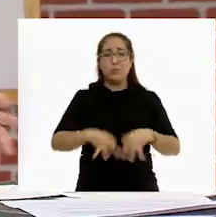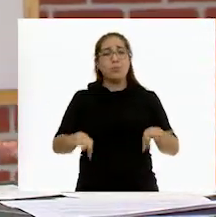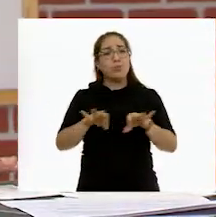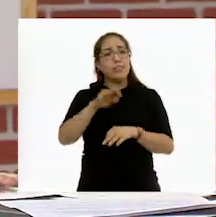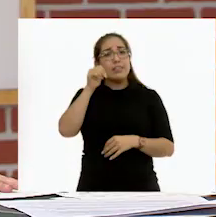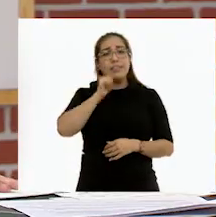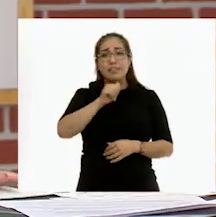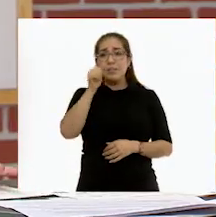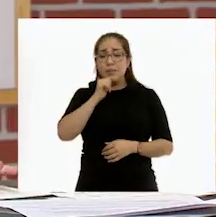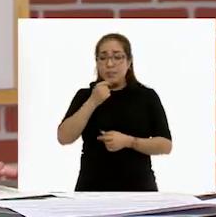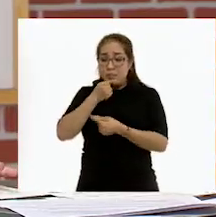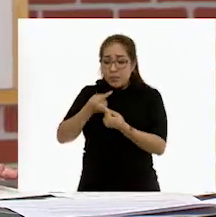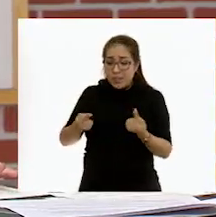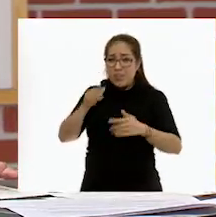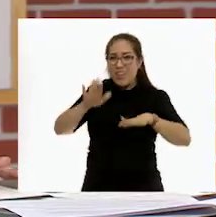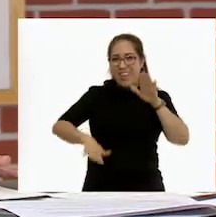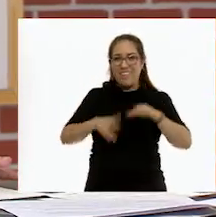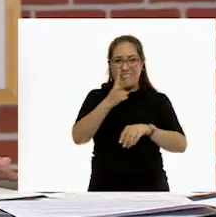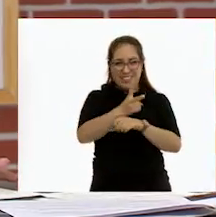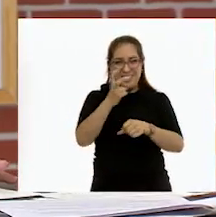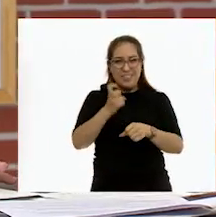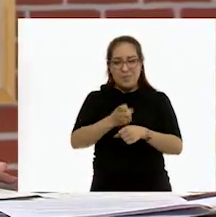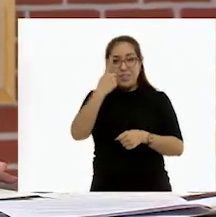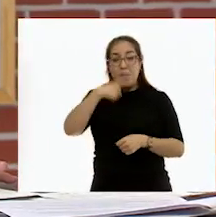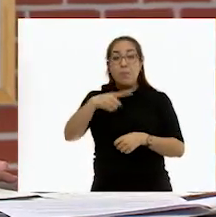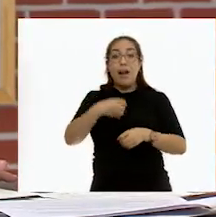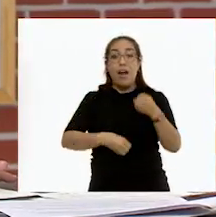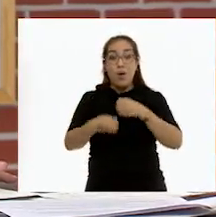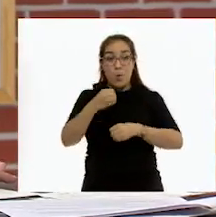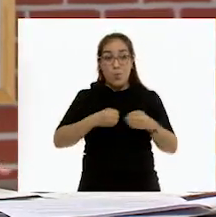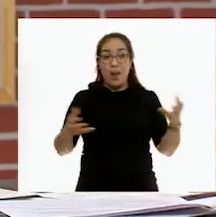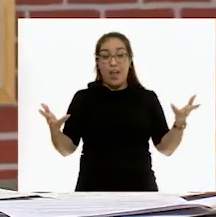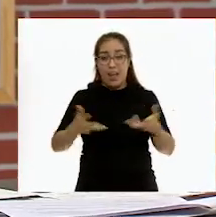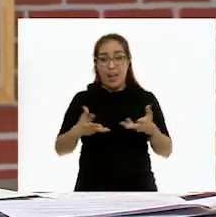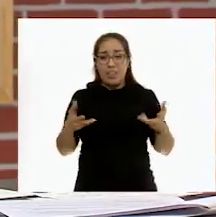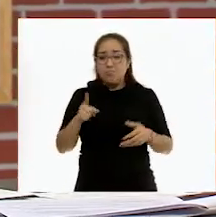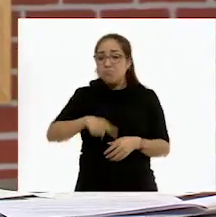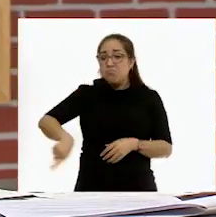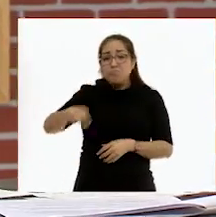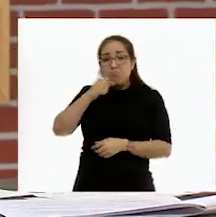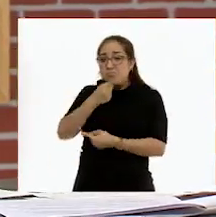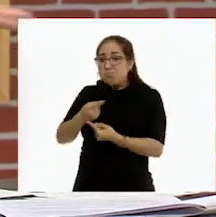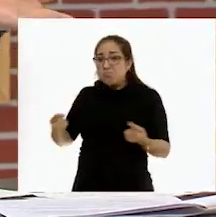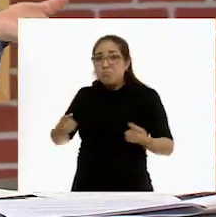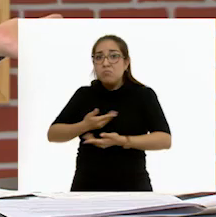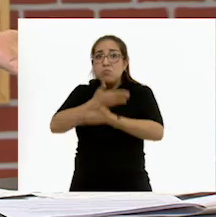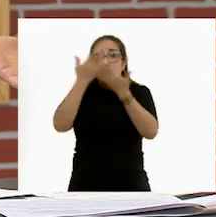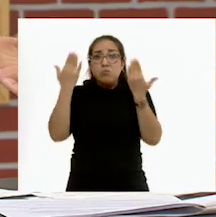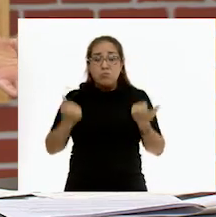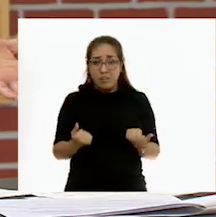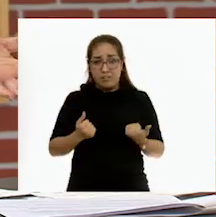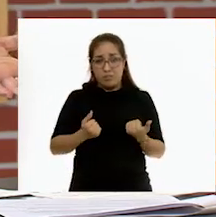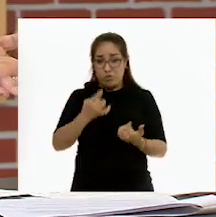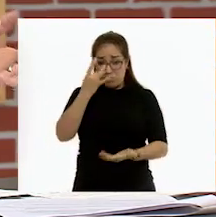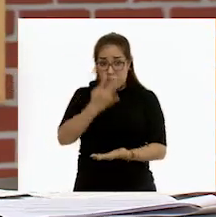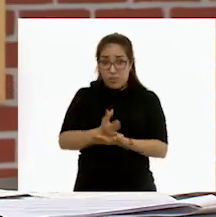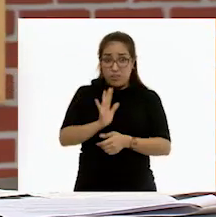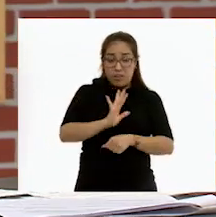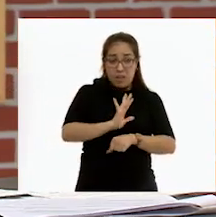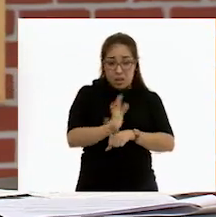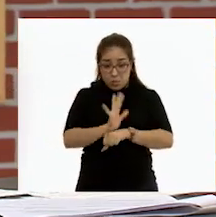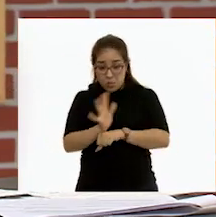Siempre que los niños los invitan en la escuela a hacer una obra de teatro, no saben de que no solo tienen que ser personajes,